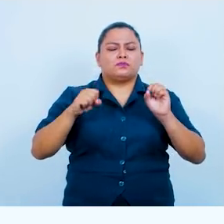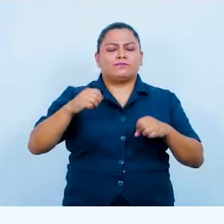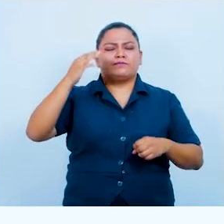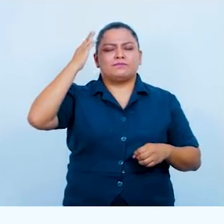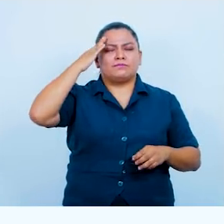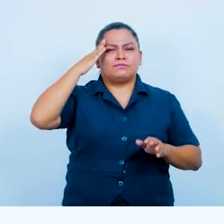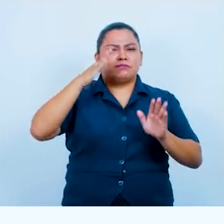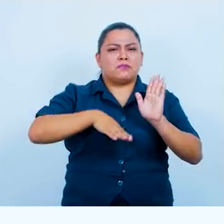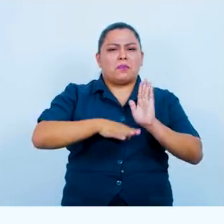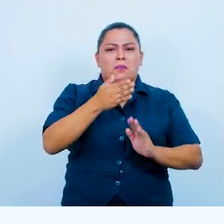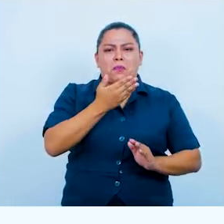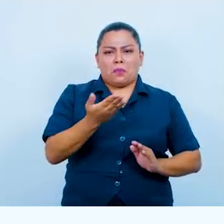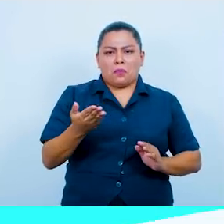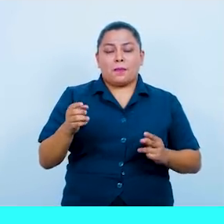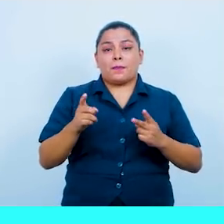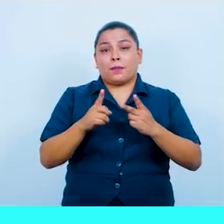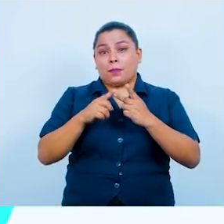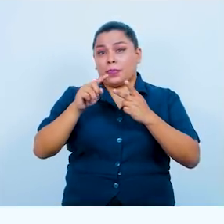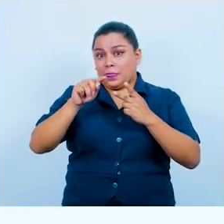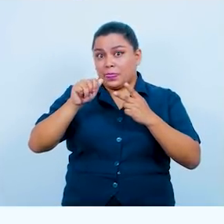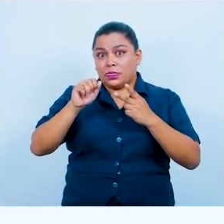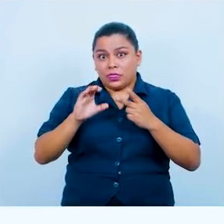más herramientas TAC.